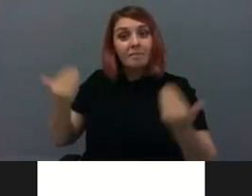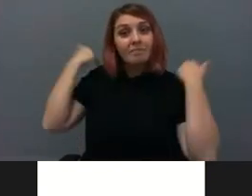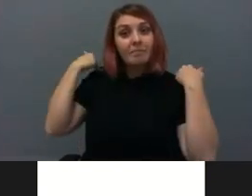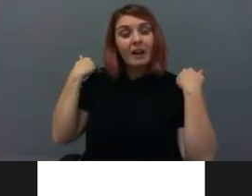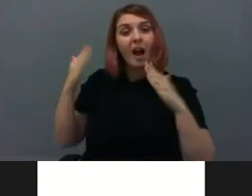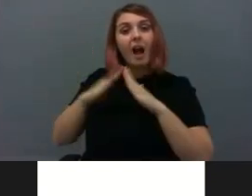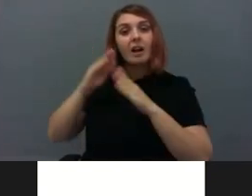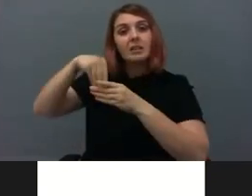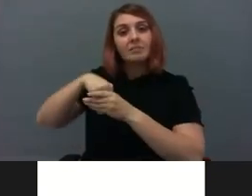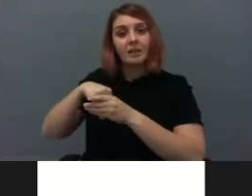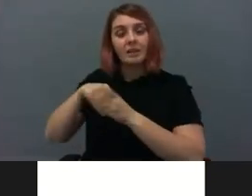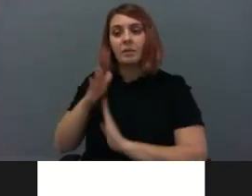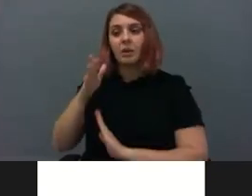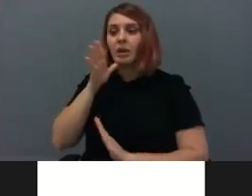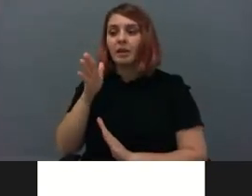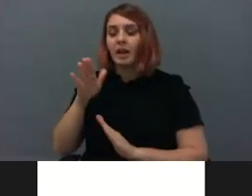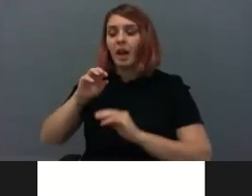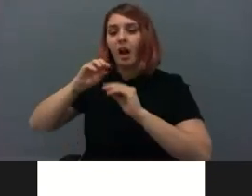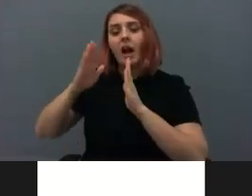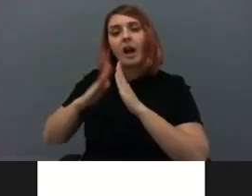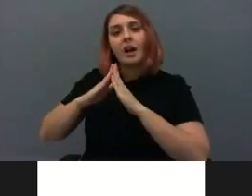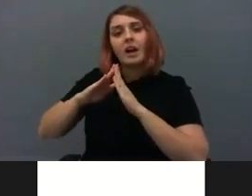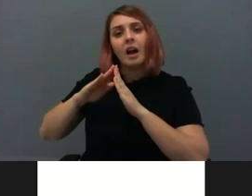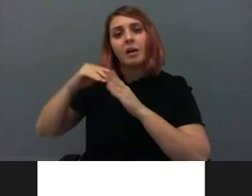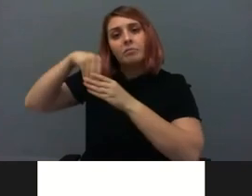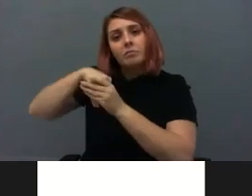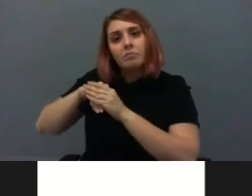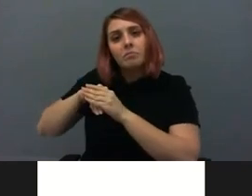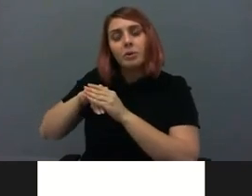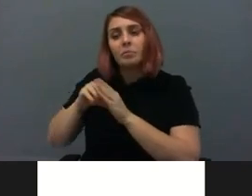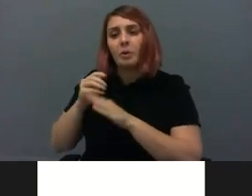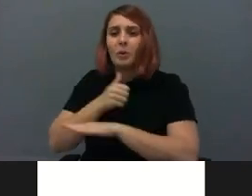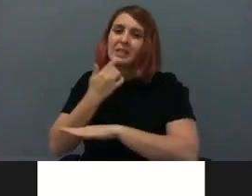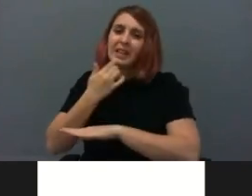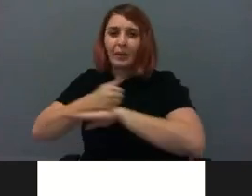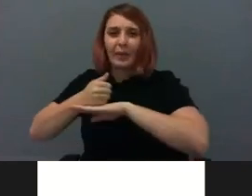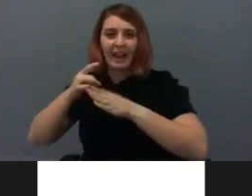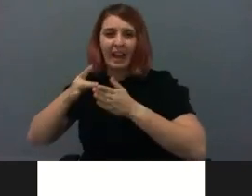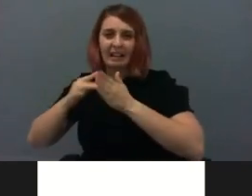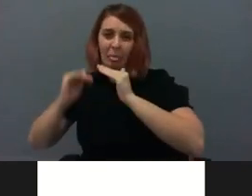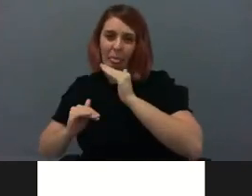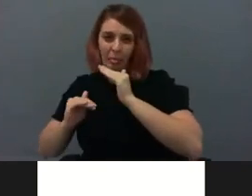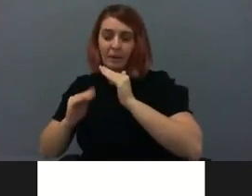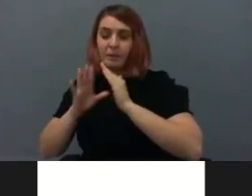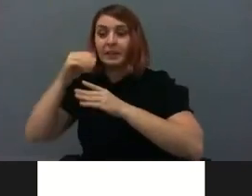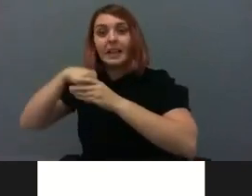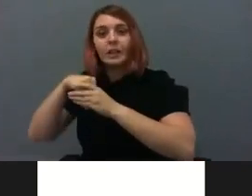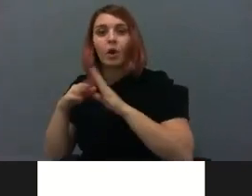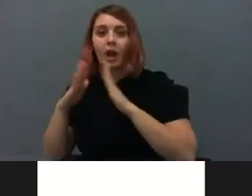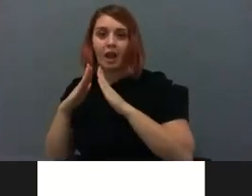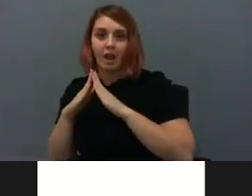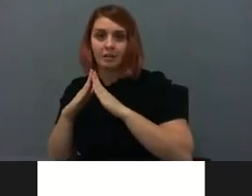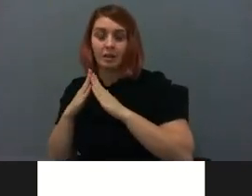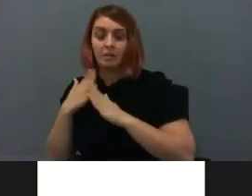casa. Son quienes se quedan relegadas a una ciudadanía de segunda, dentro de la seguridad de su hogar. Son, a